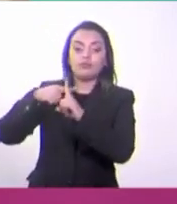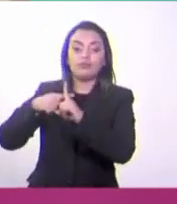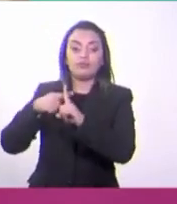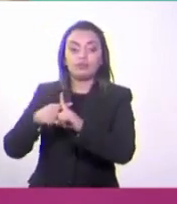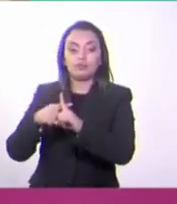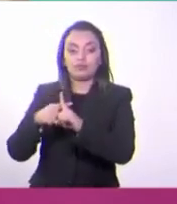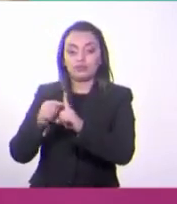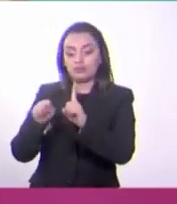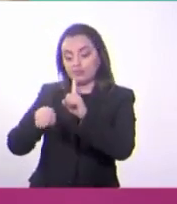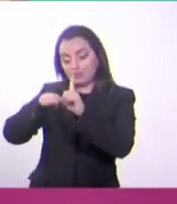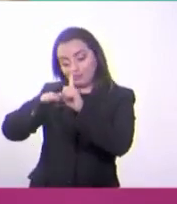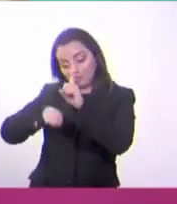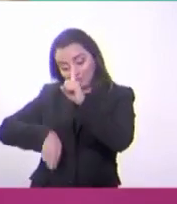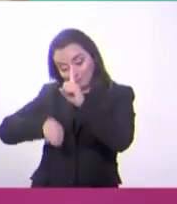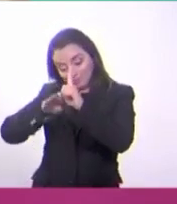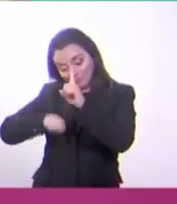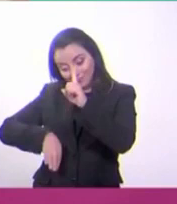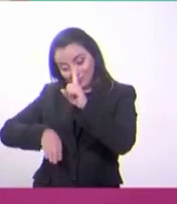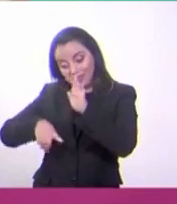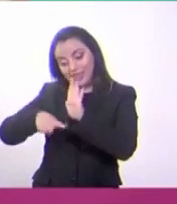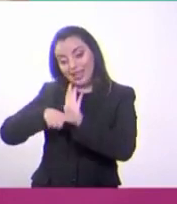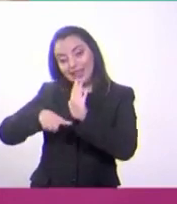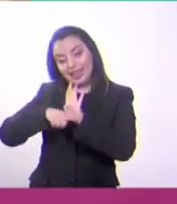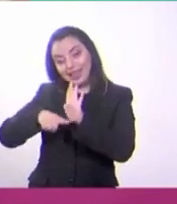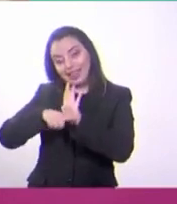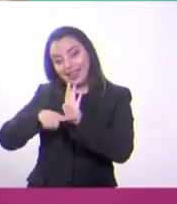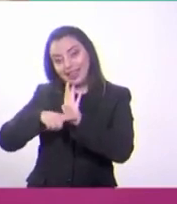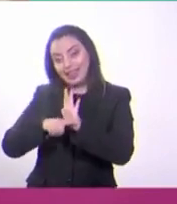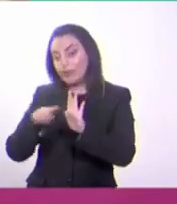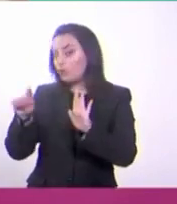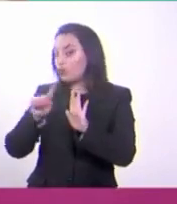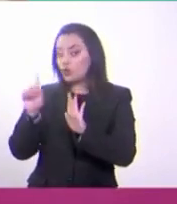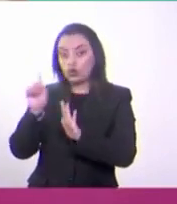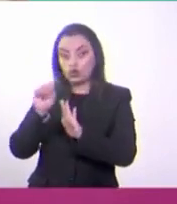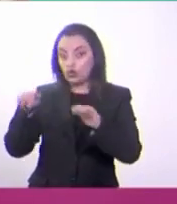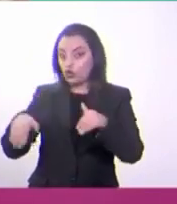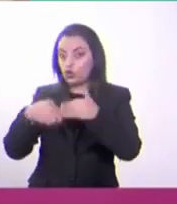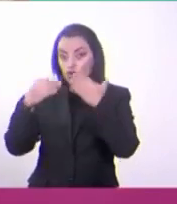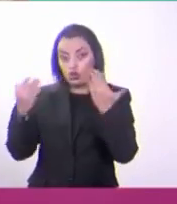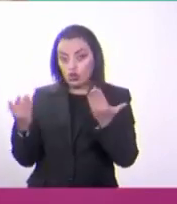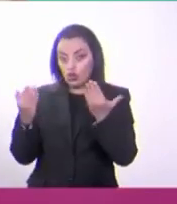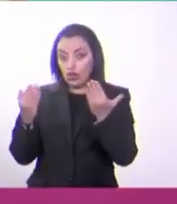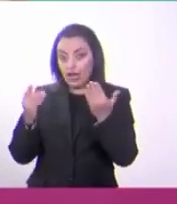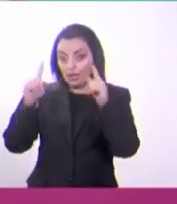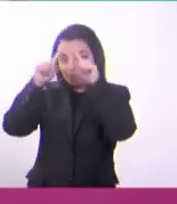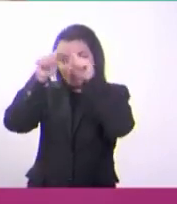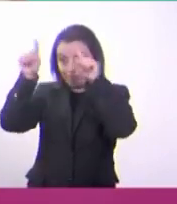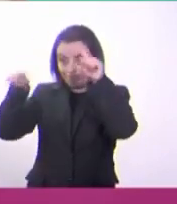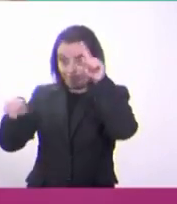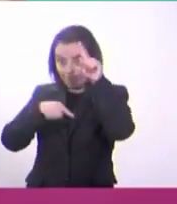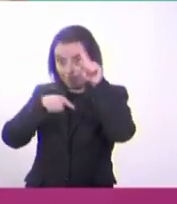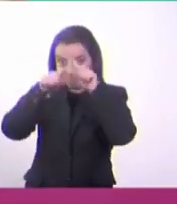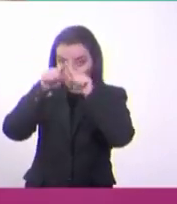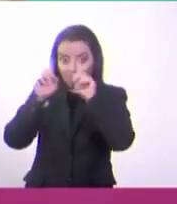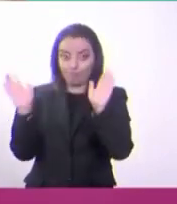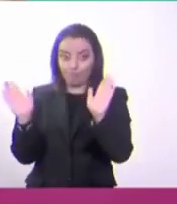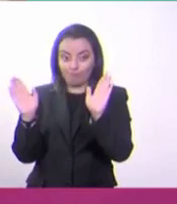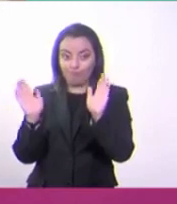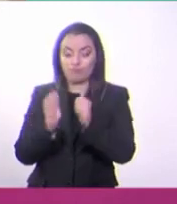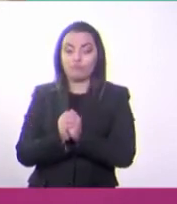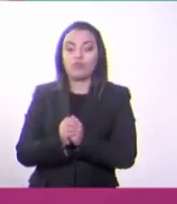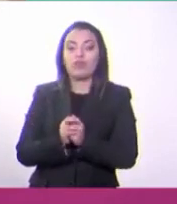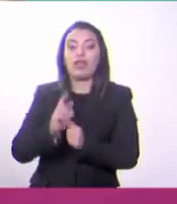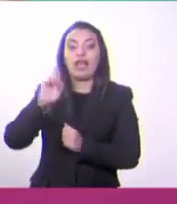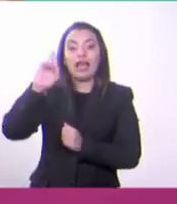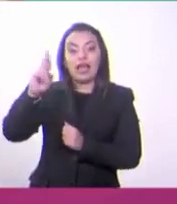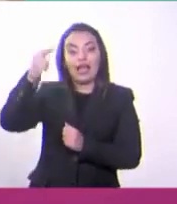negativos no hay preimagen. Entonces no coincide en este caso con el rango, ¿verdad? El rango de